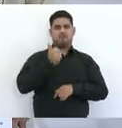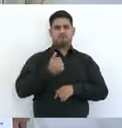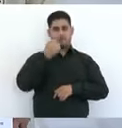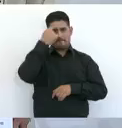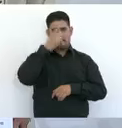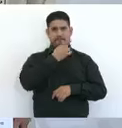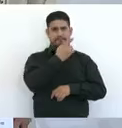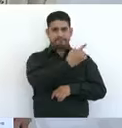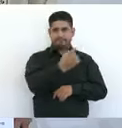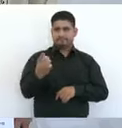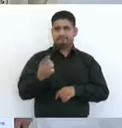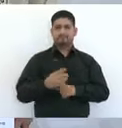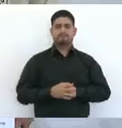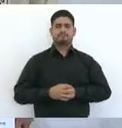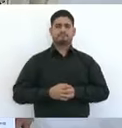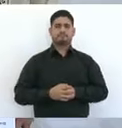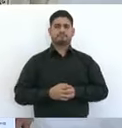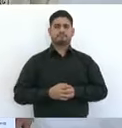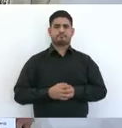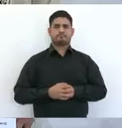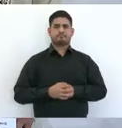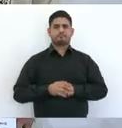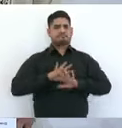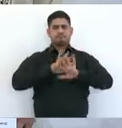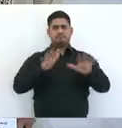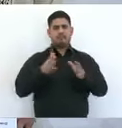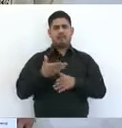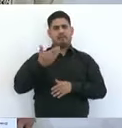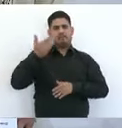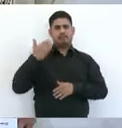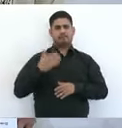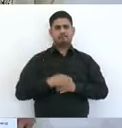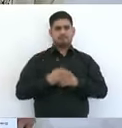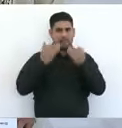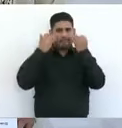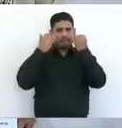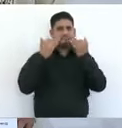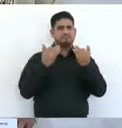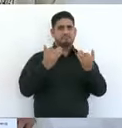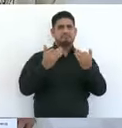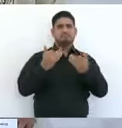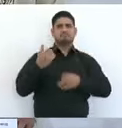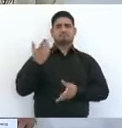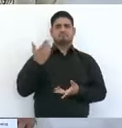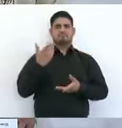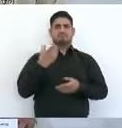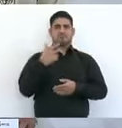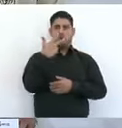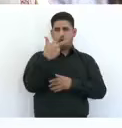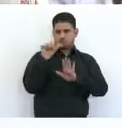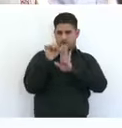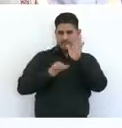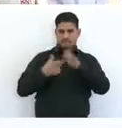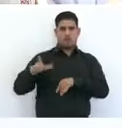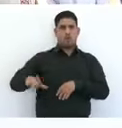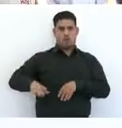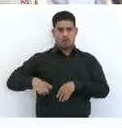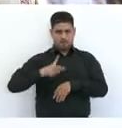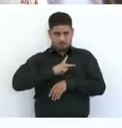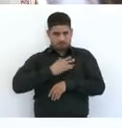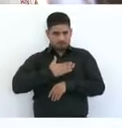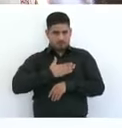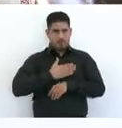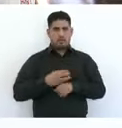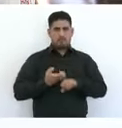decir aquí que, como ya hemos dado testimonio estos primeros 8 meses de mi